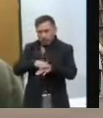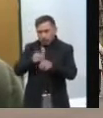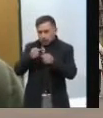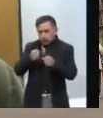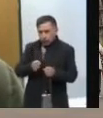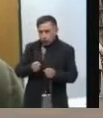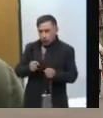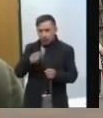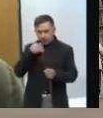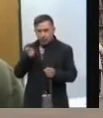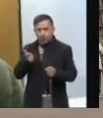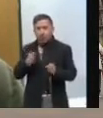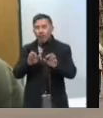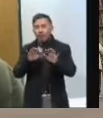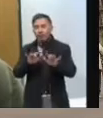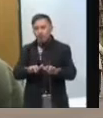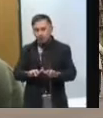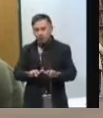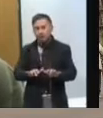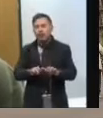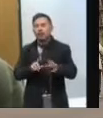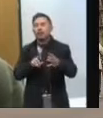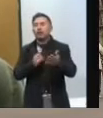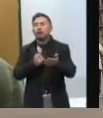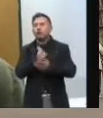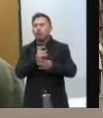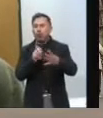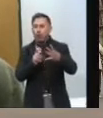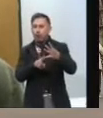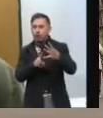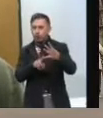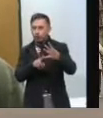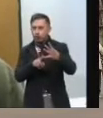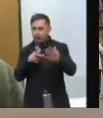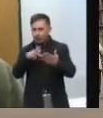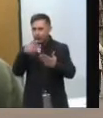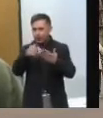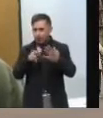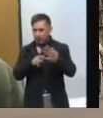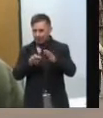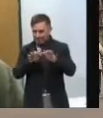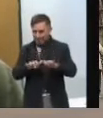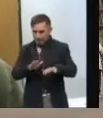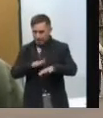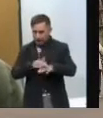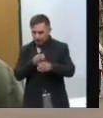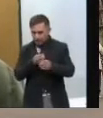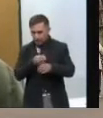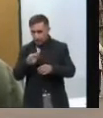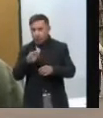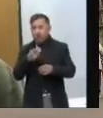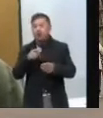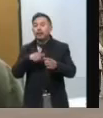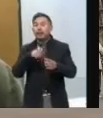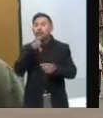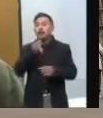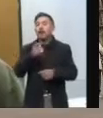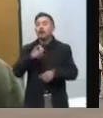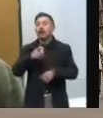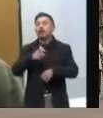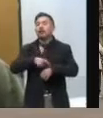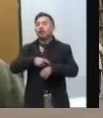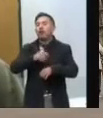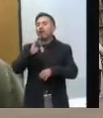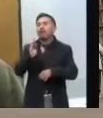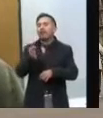en la redacción del resolutivo cuarto de este proyecto. La redacción original hace referencia al tiempo federal asignado